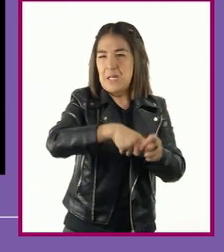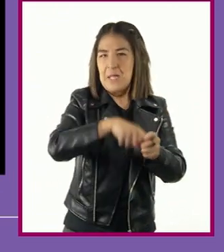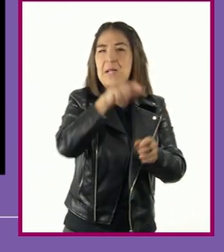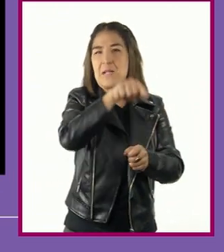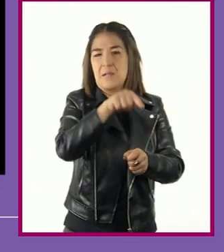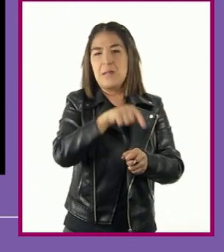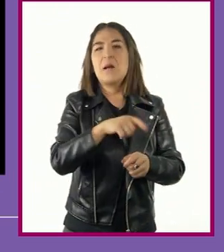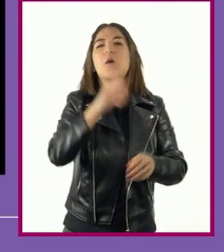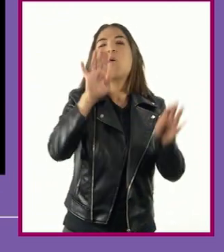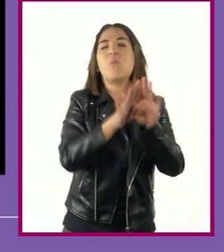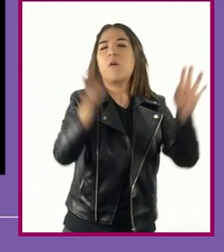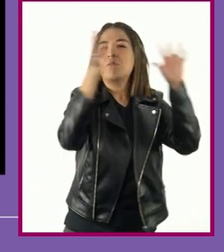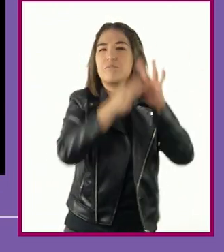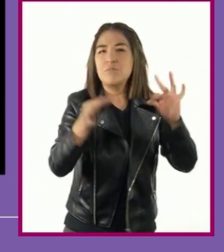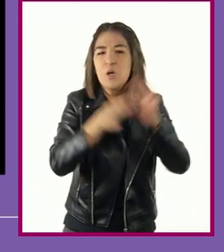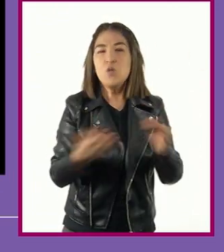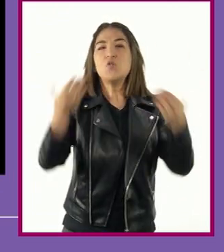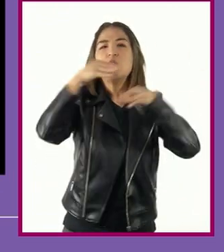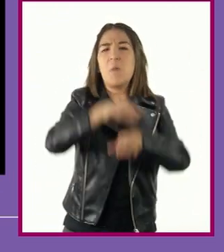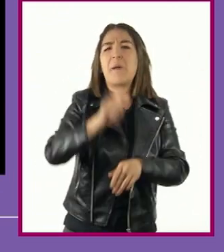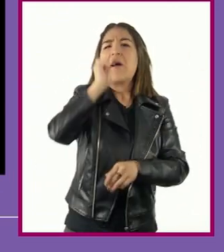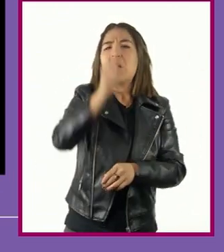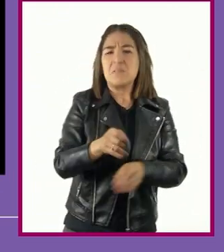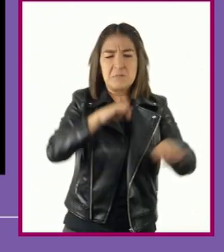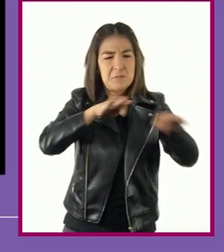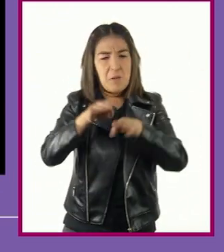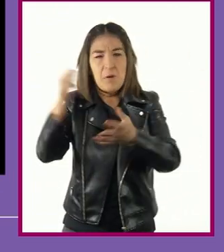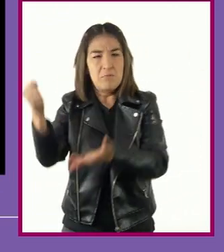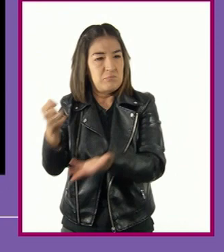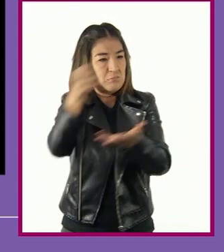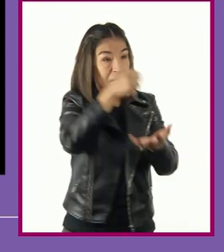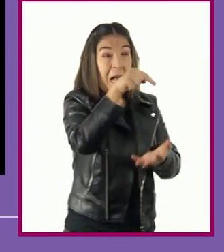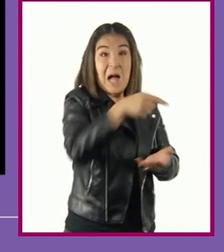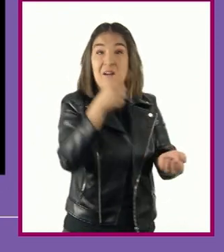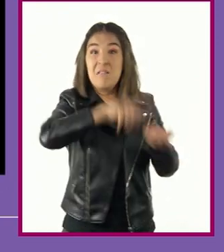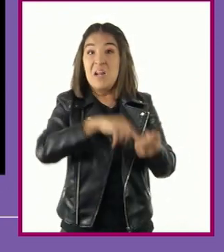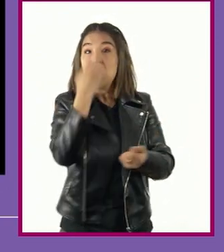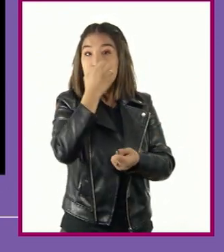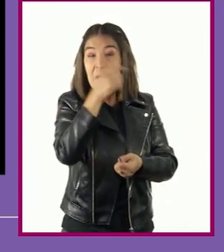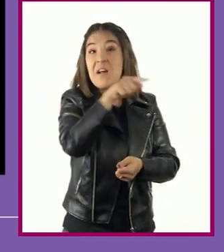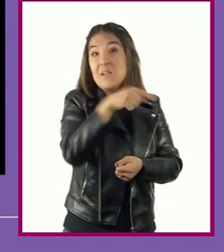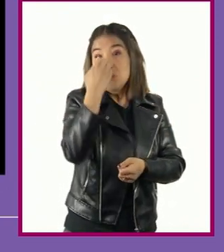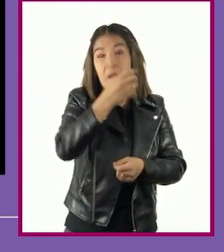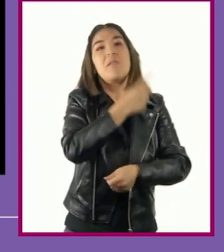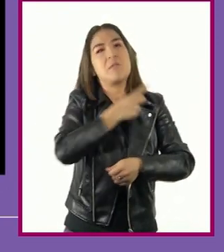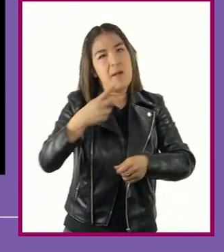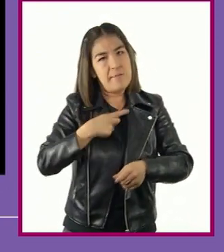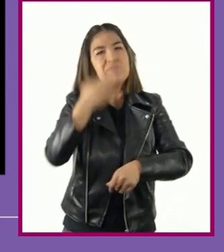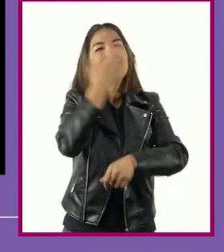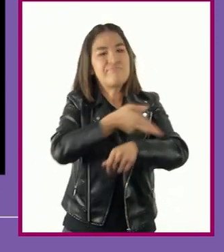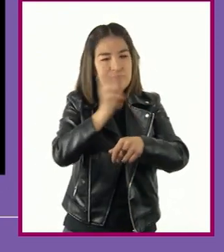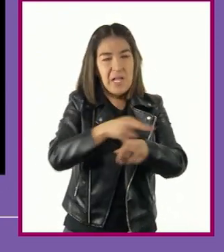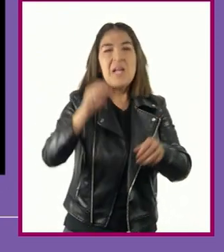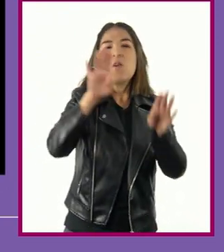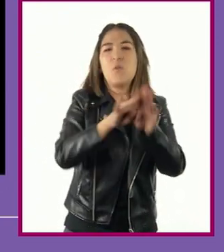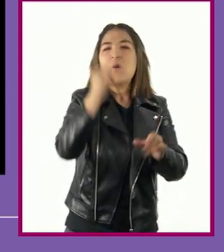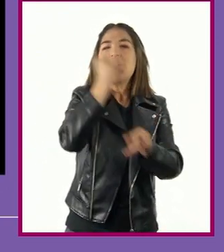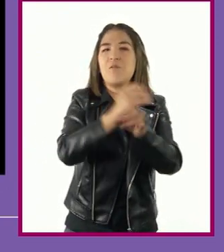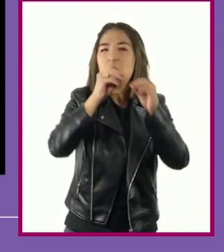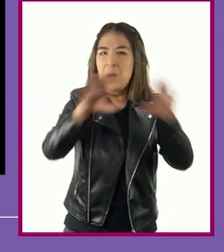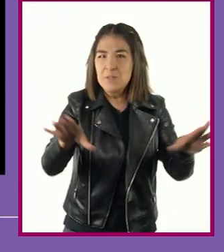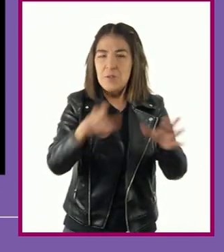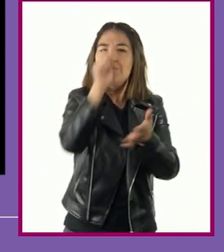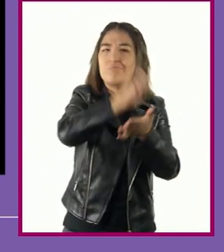que rendir cuentas sobre los recursos que recibe es parte de su diario vivir. También nos comenta